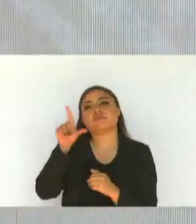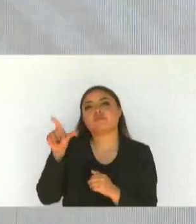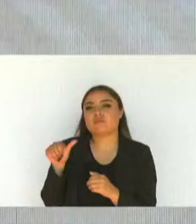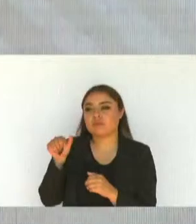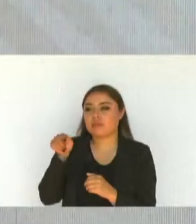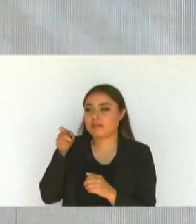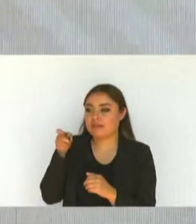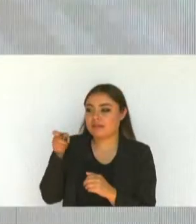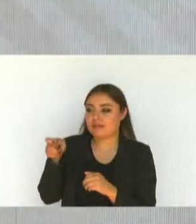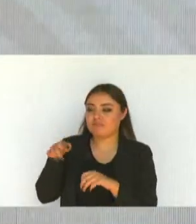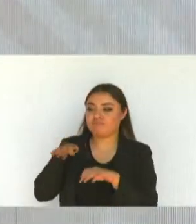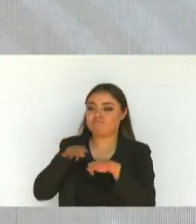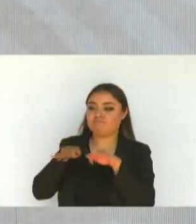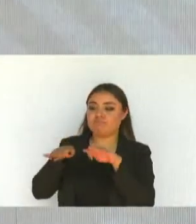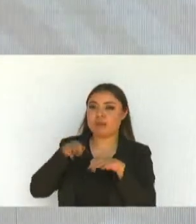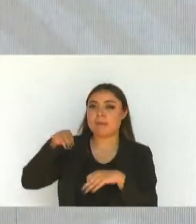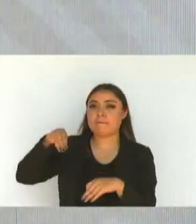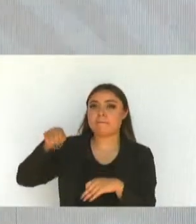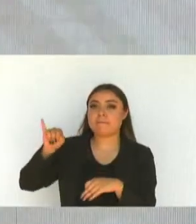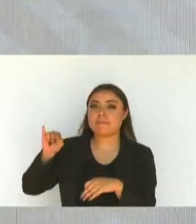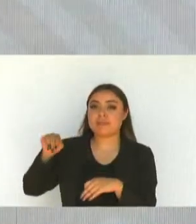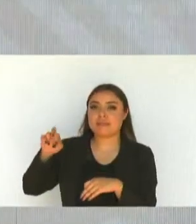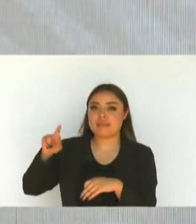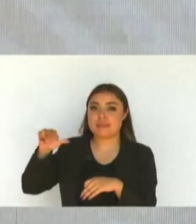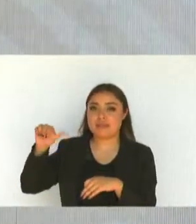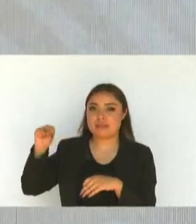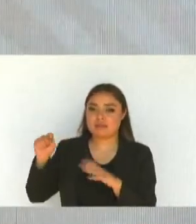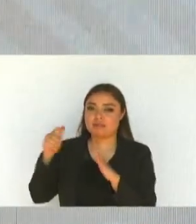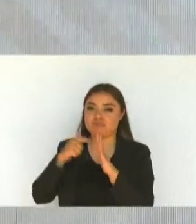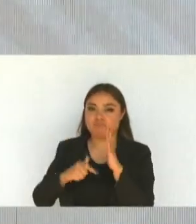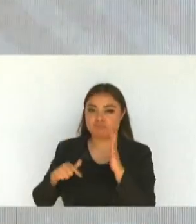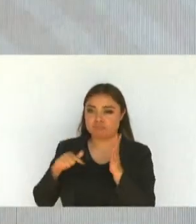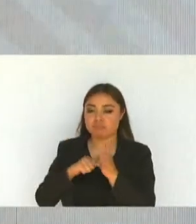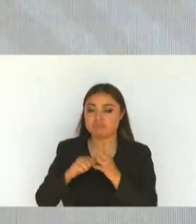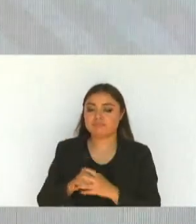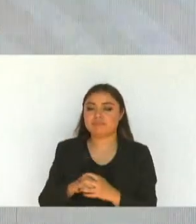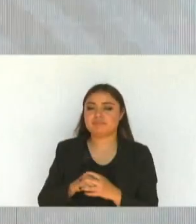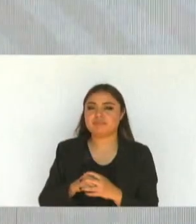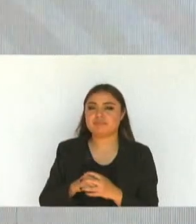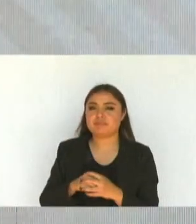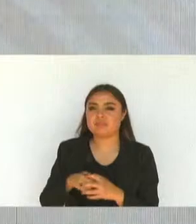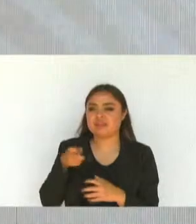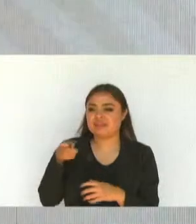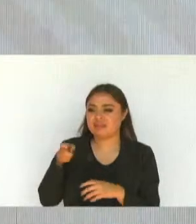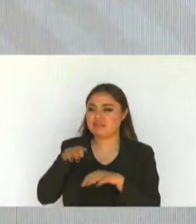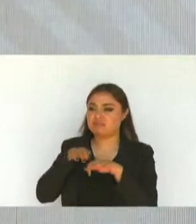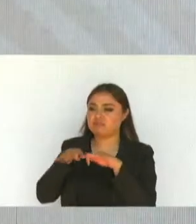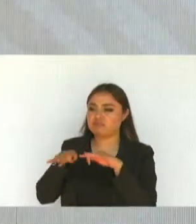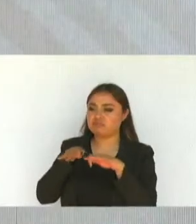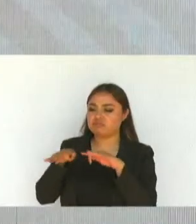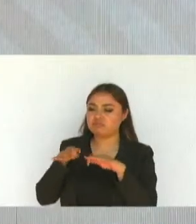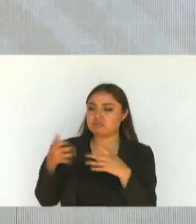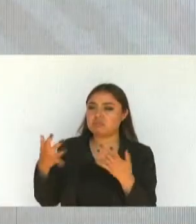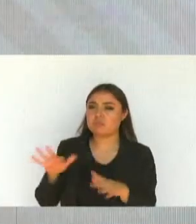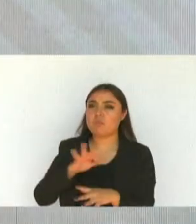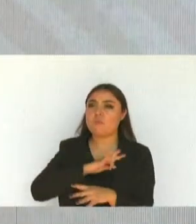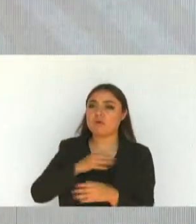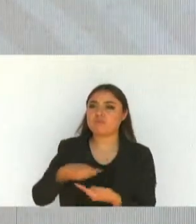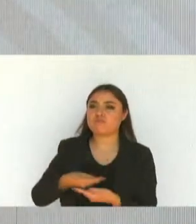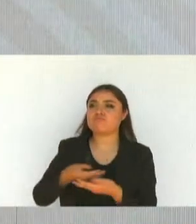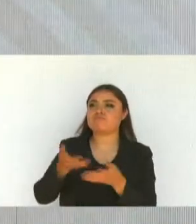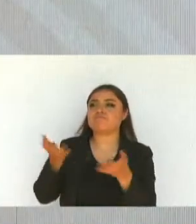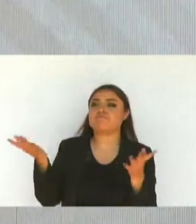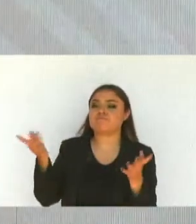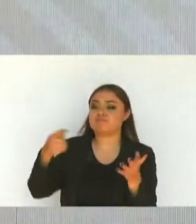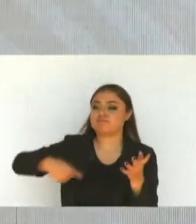unidades mineras y plantas. Como parte de los resultados de este trabajo, se pusieron a disposición de las